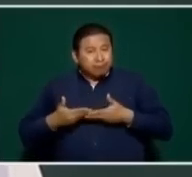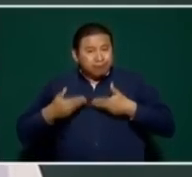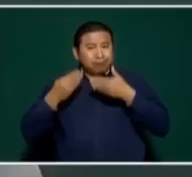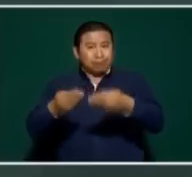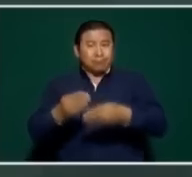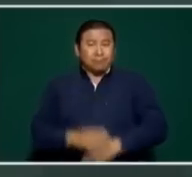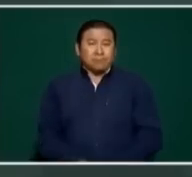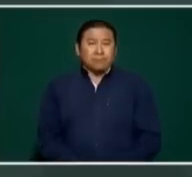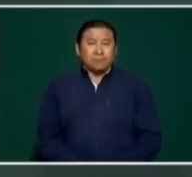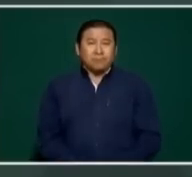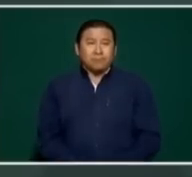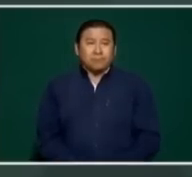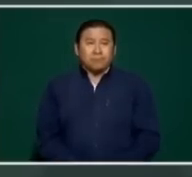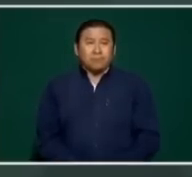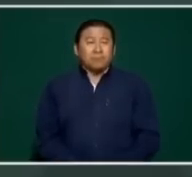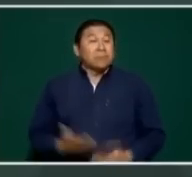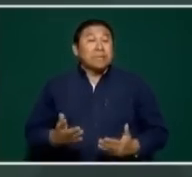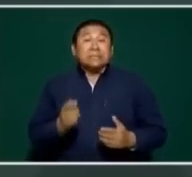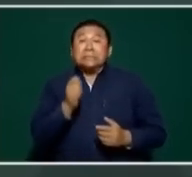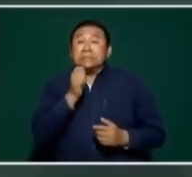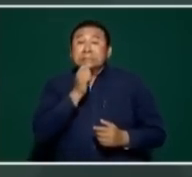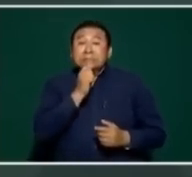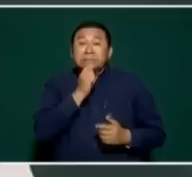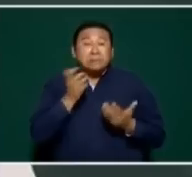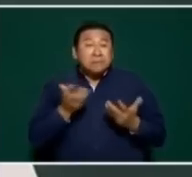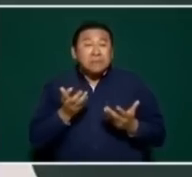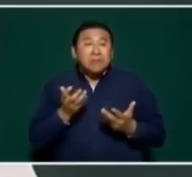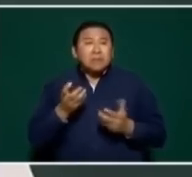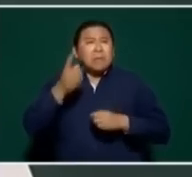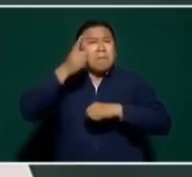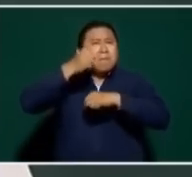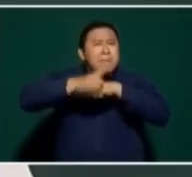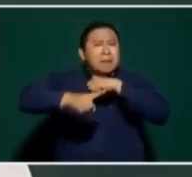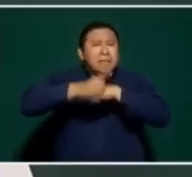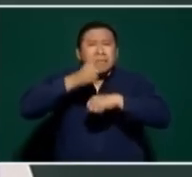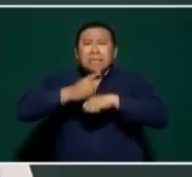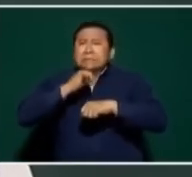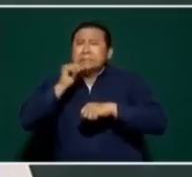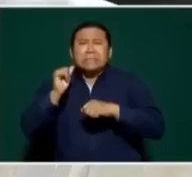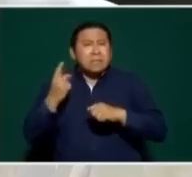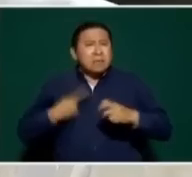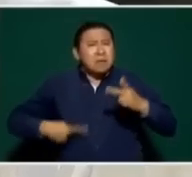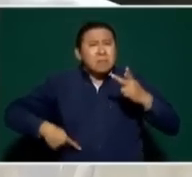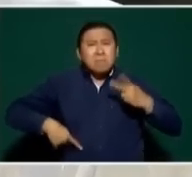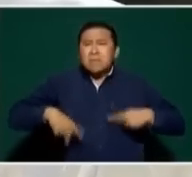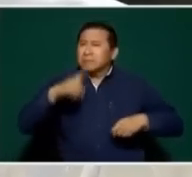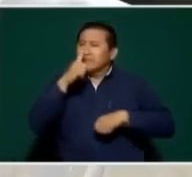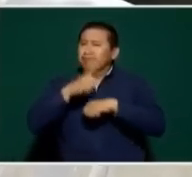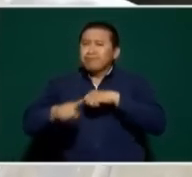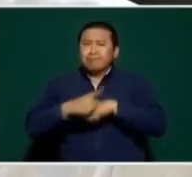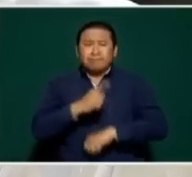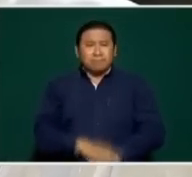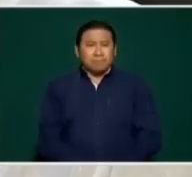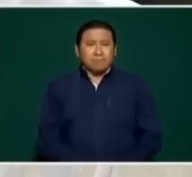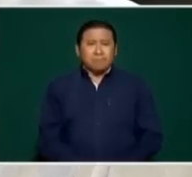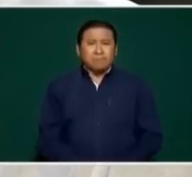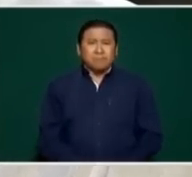práctica. No se va a afectar en nada al pueblo.